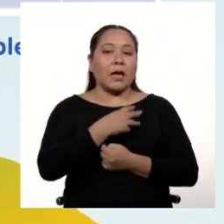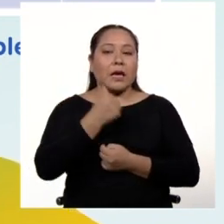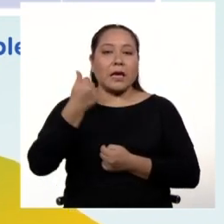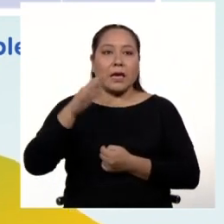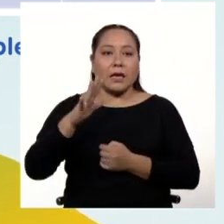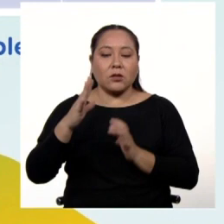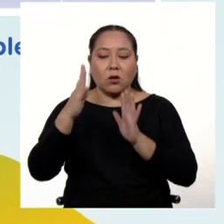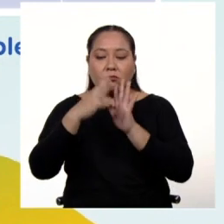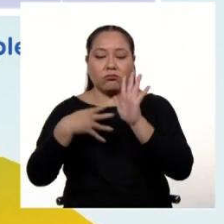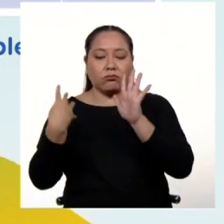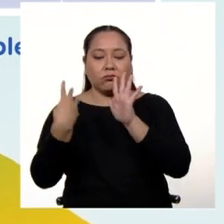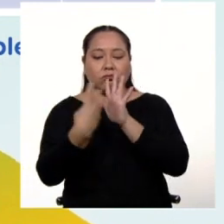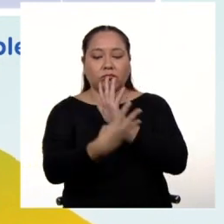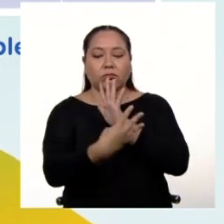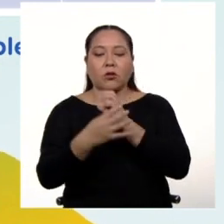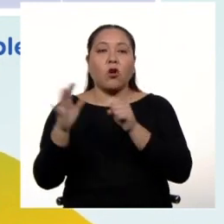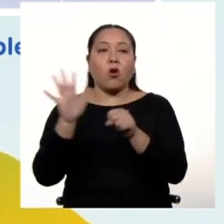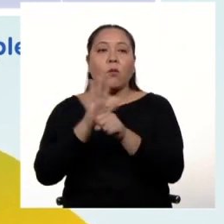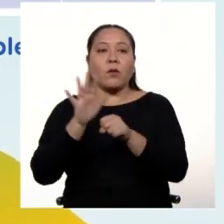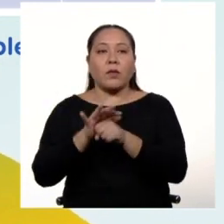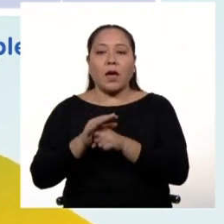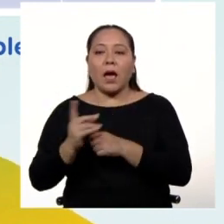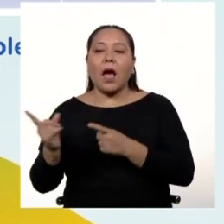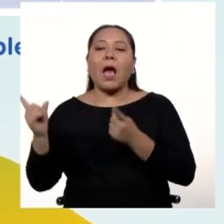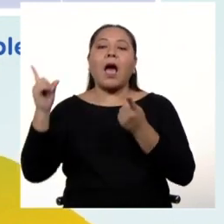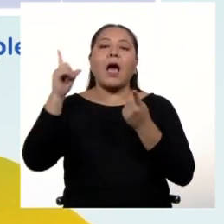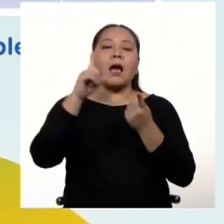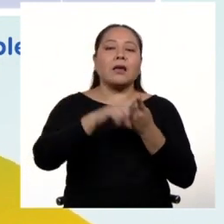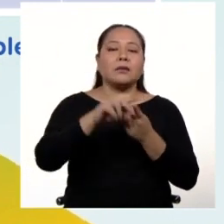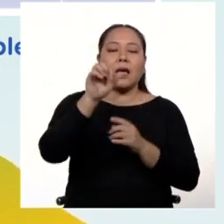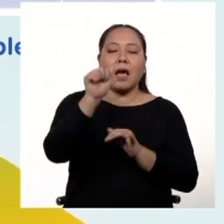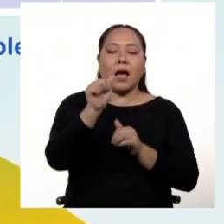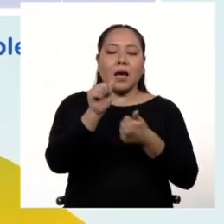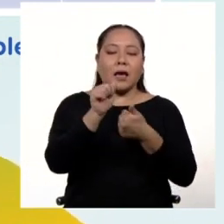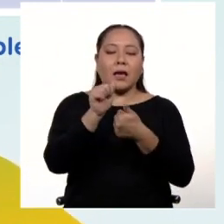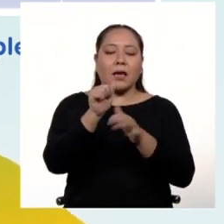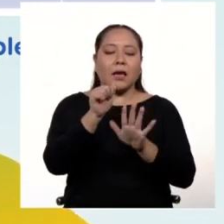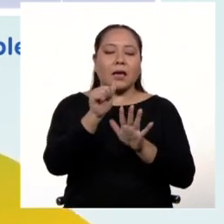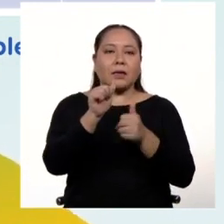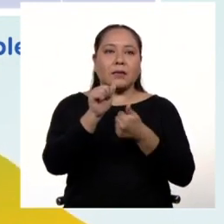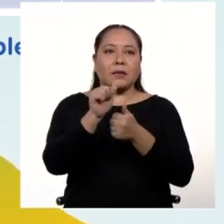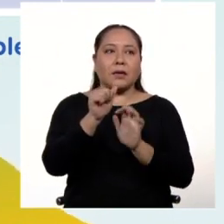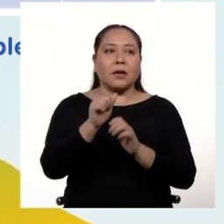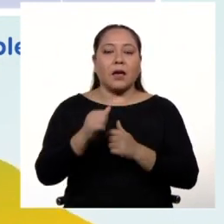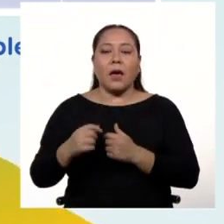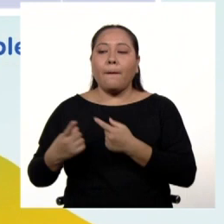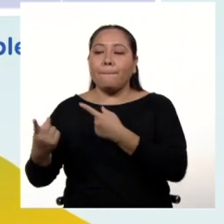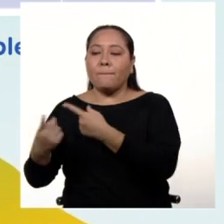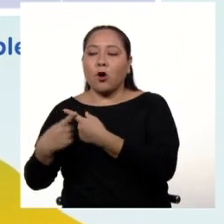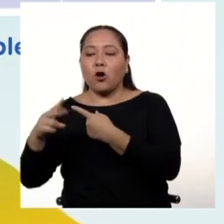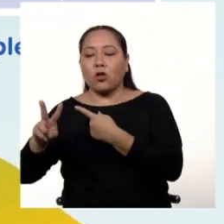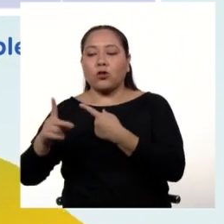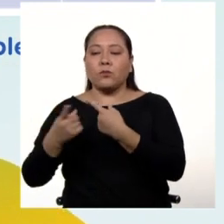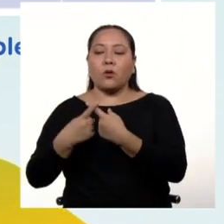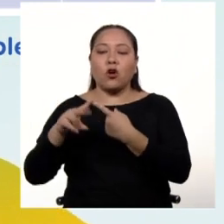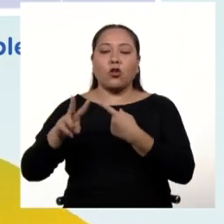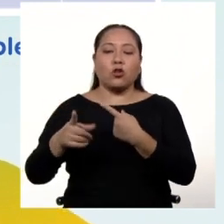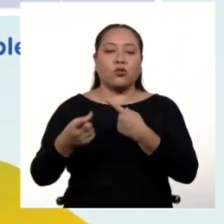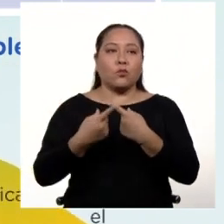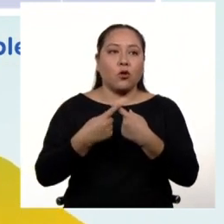llegar al término A sub 15. Esto se hará duplicando o multiplicando por 2 al término